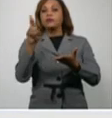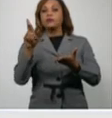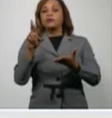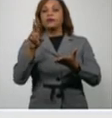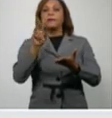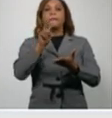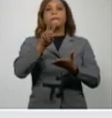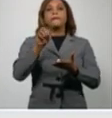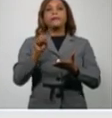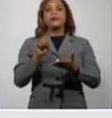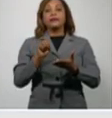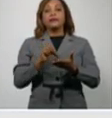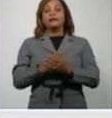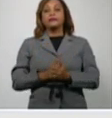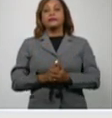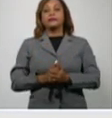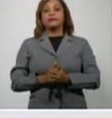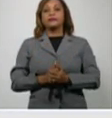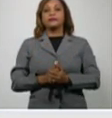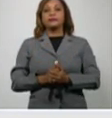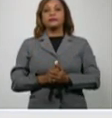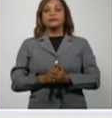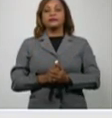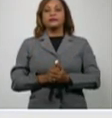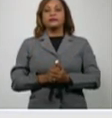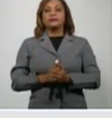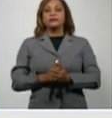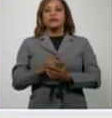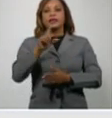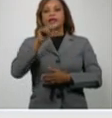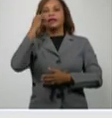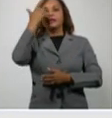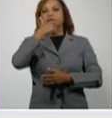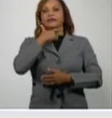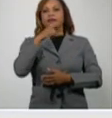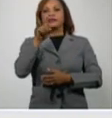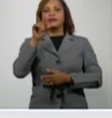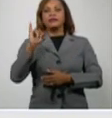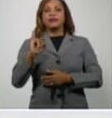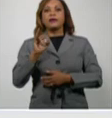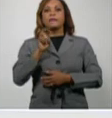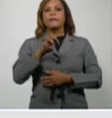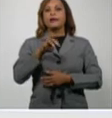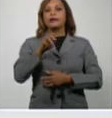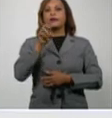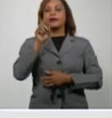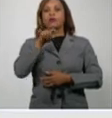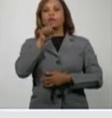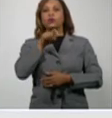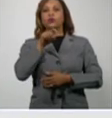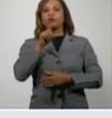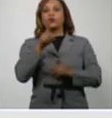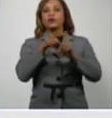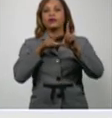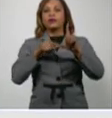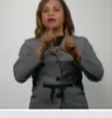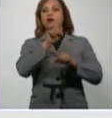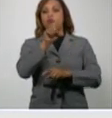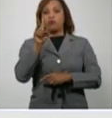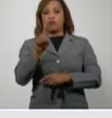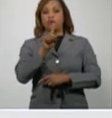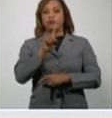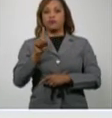20 casos autóctonos, La Lisa 16, Marianao, Cotorro y Regla con 11 cada